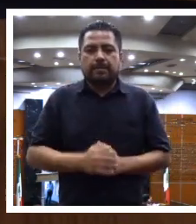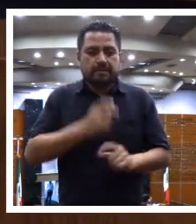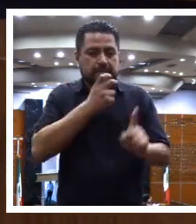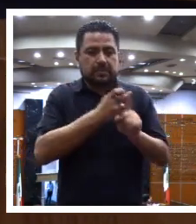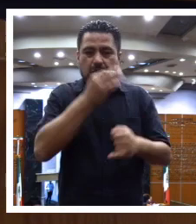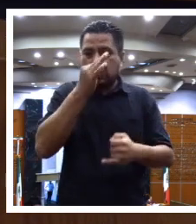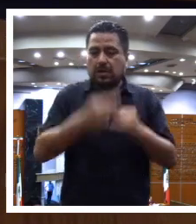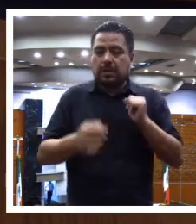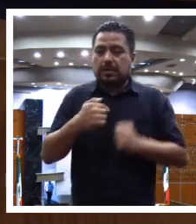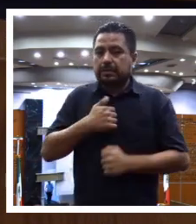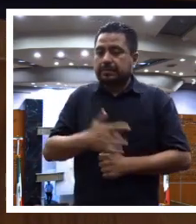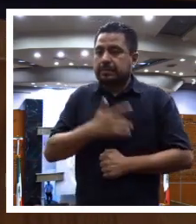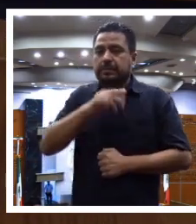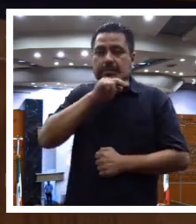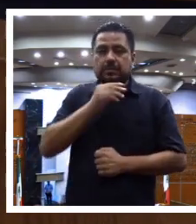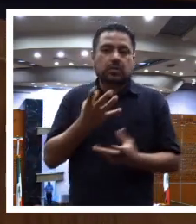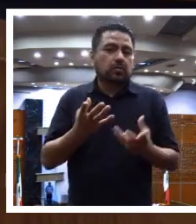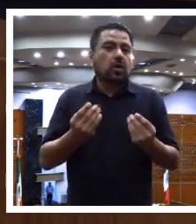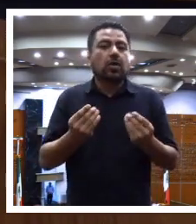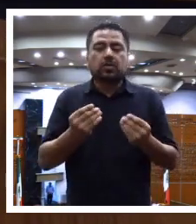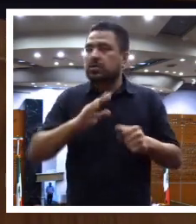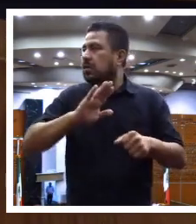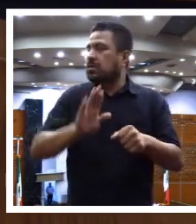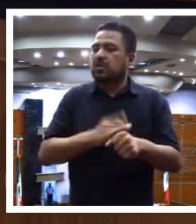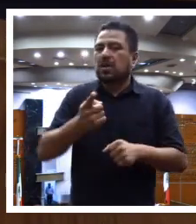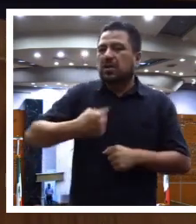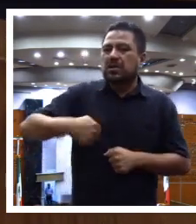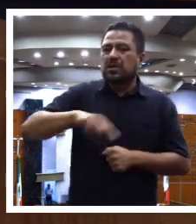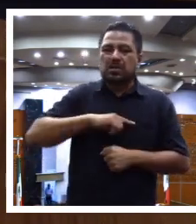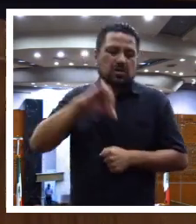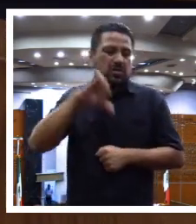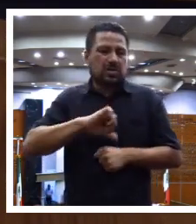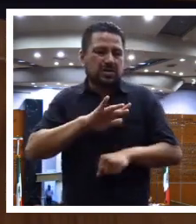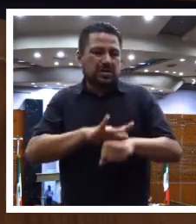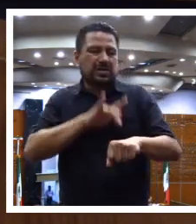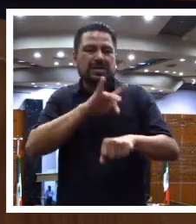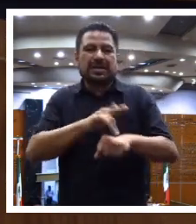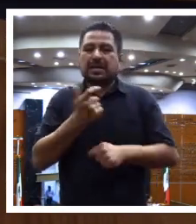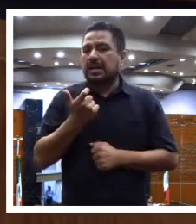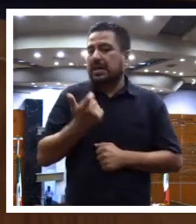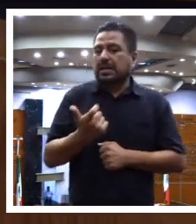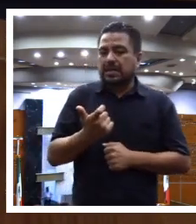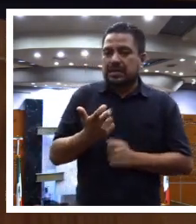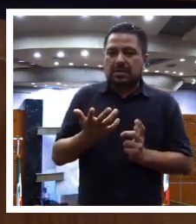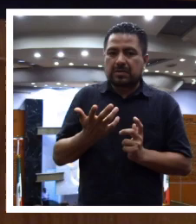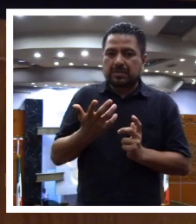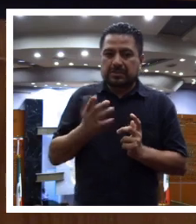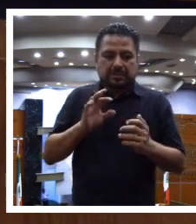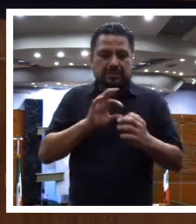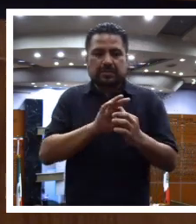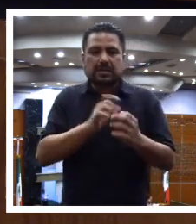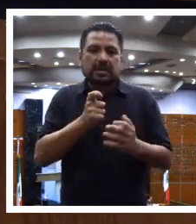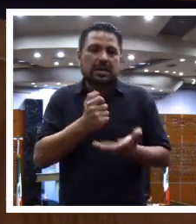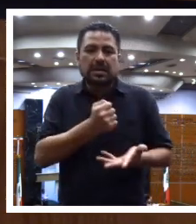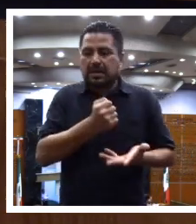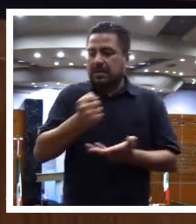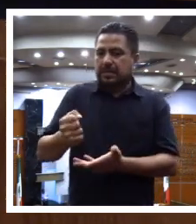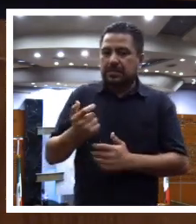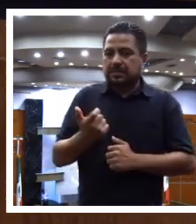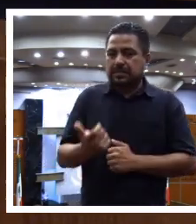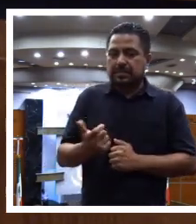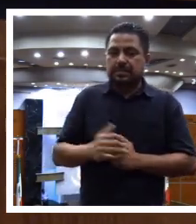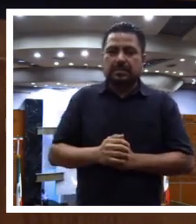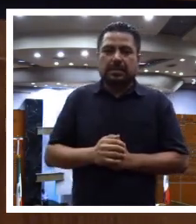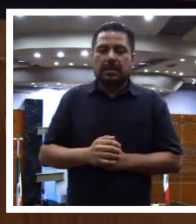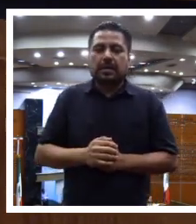Esto último me preocupa y mucho se ha tratado el día de hoy, lo económico, lo referente al presupuesto.